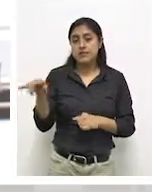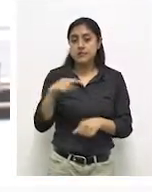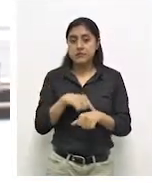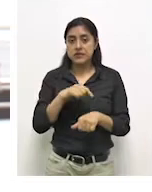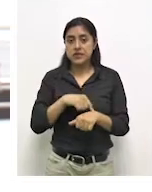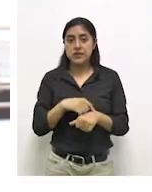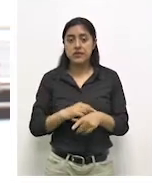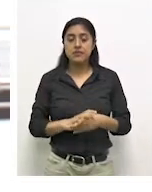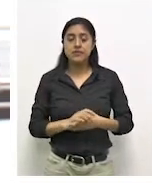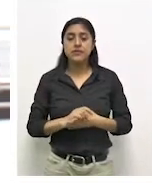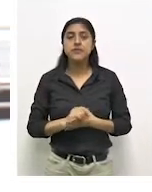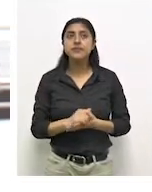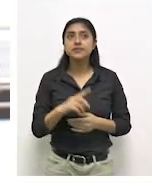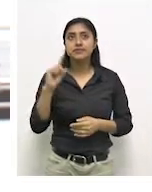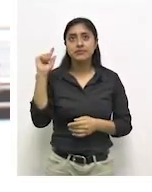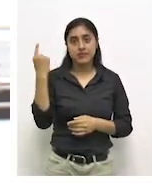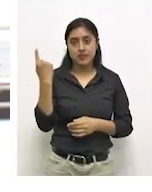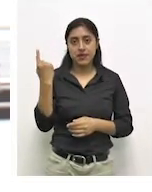haciendo